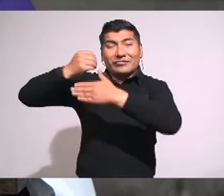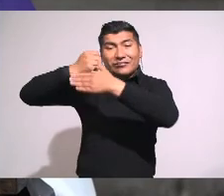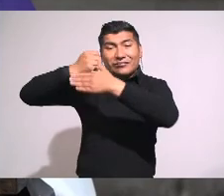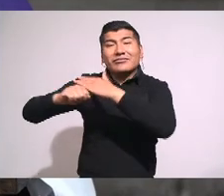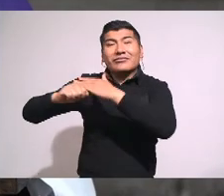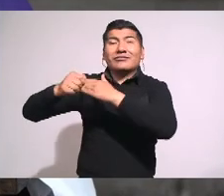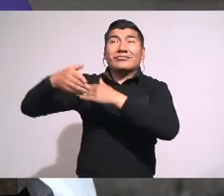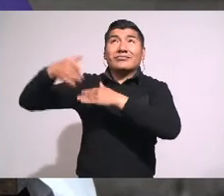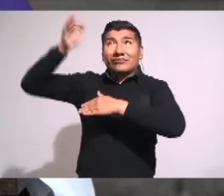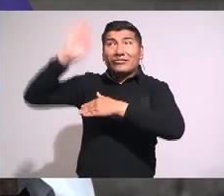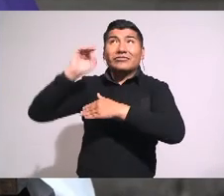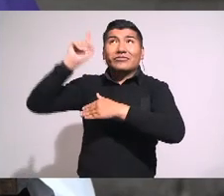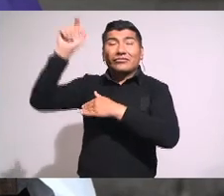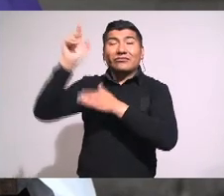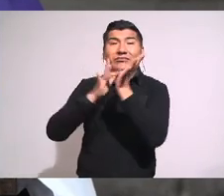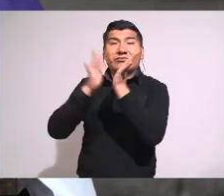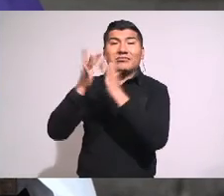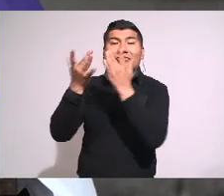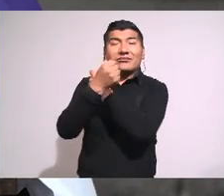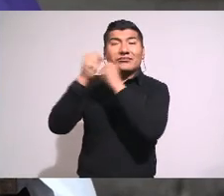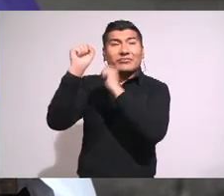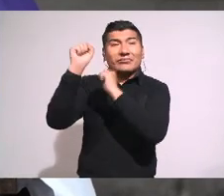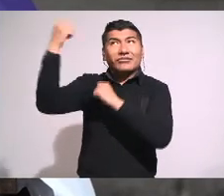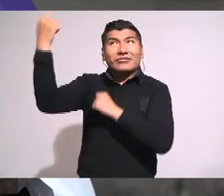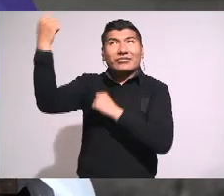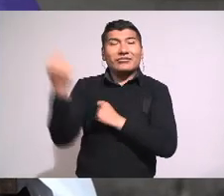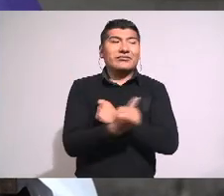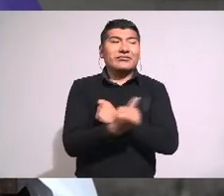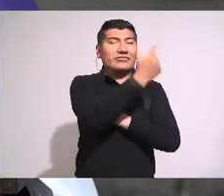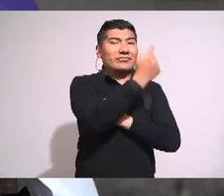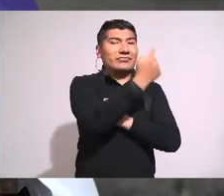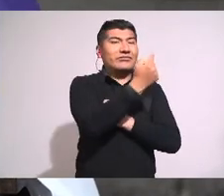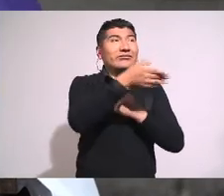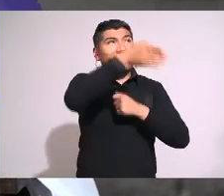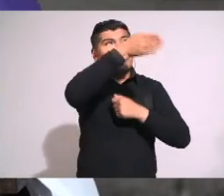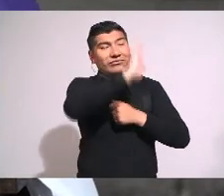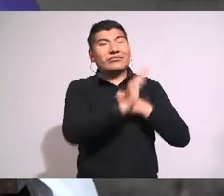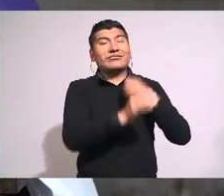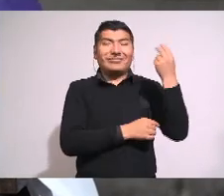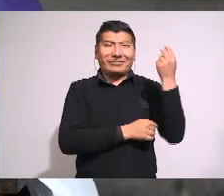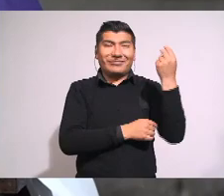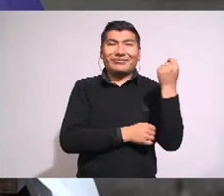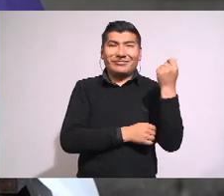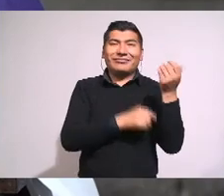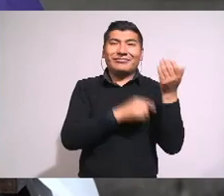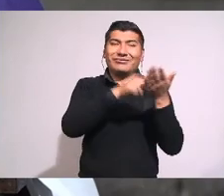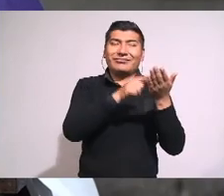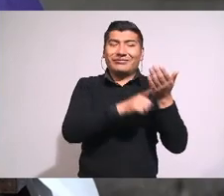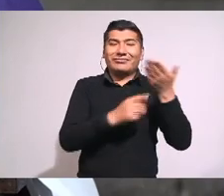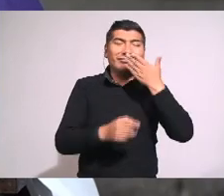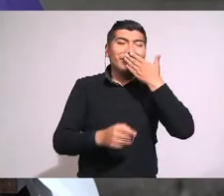Dios Jesús que nos salva, nos pasamos al Dios dinero. Y ahí sí la fregamos.